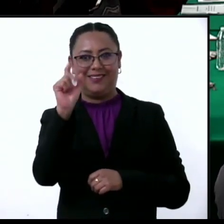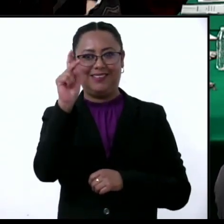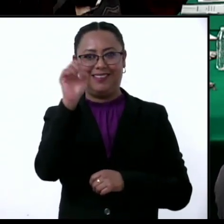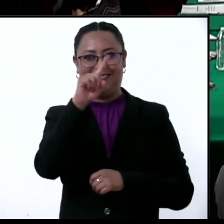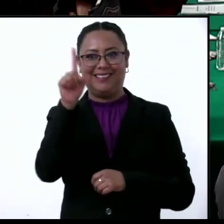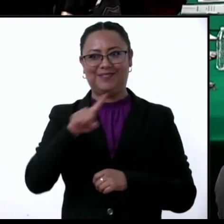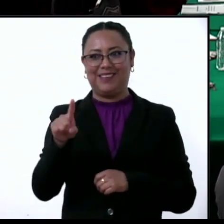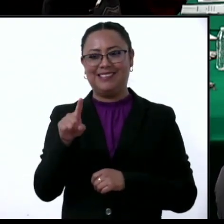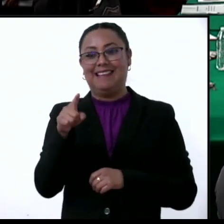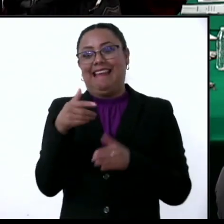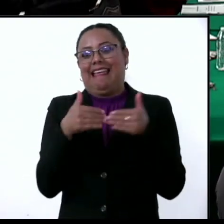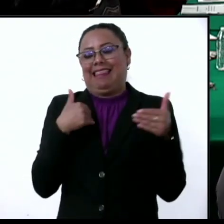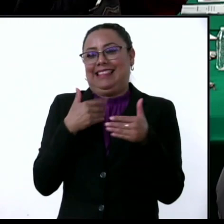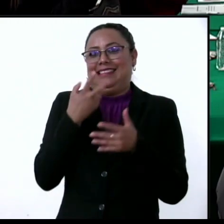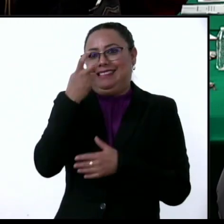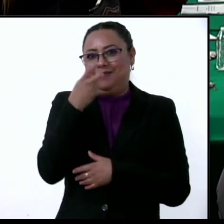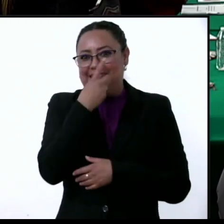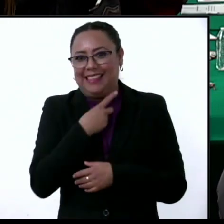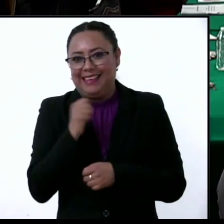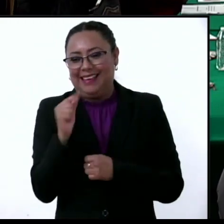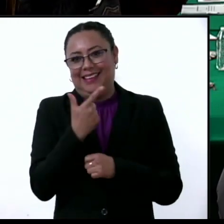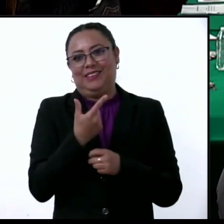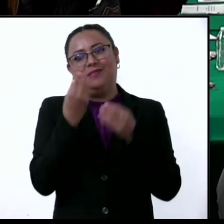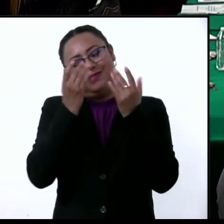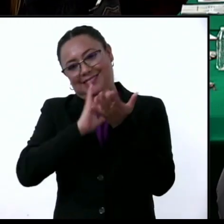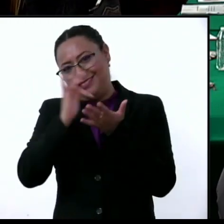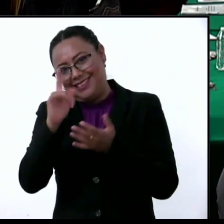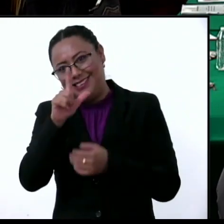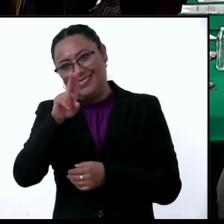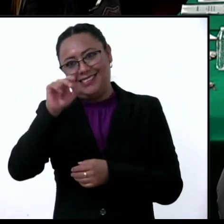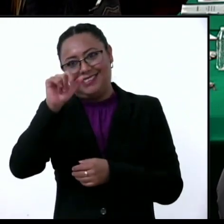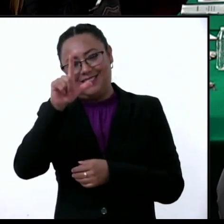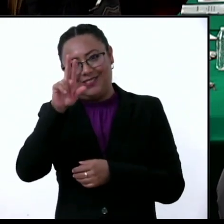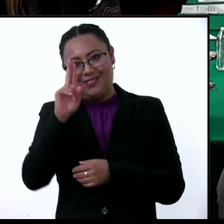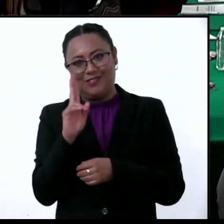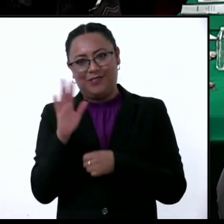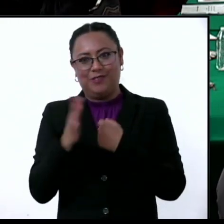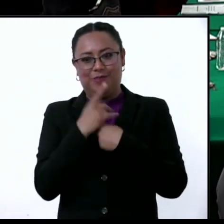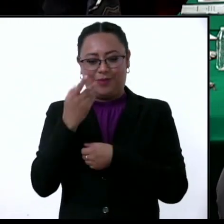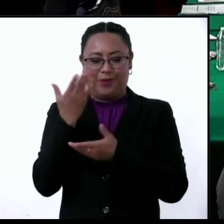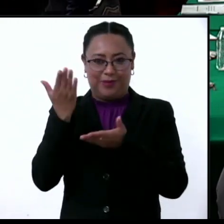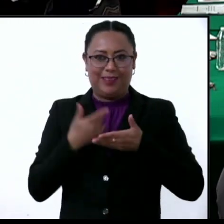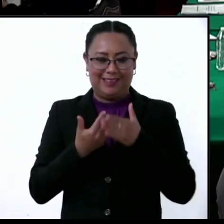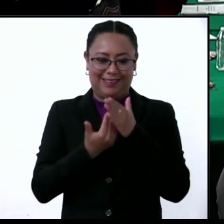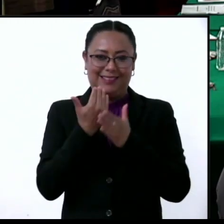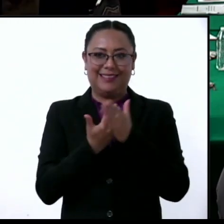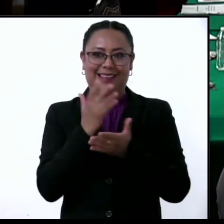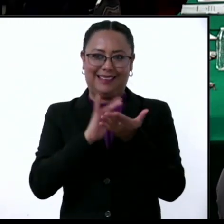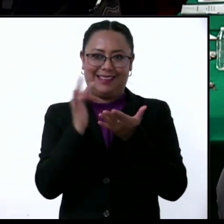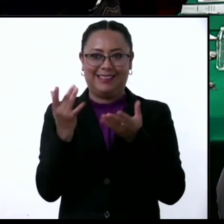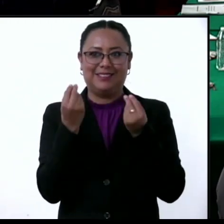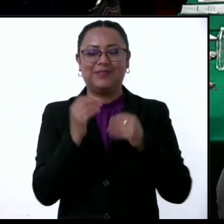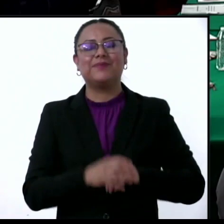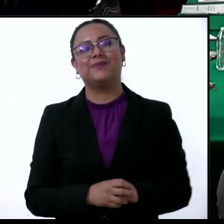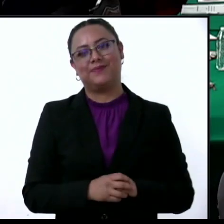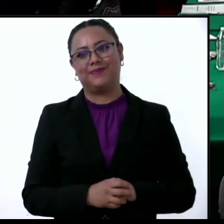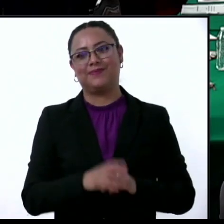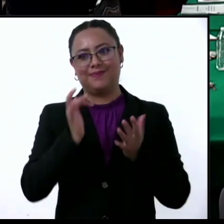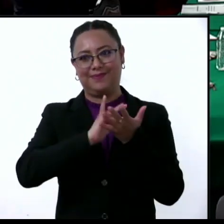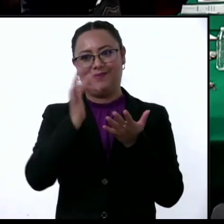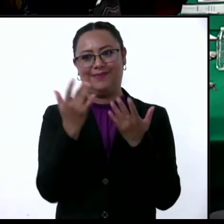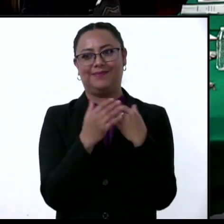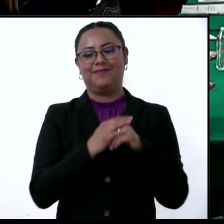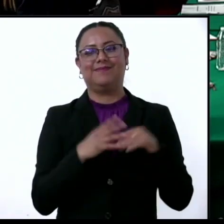antes de que eso suceda, muchas gracias, Lulú, por estar esta mañana. Te agradezco. Gracias.